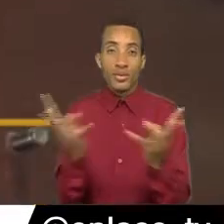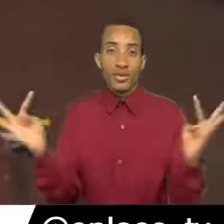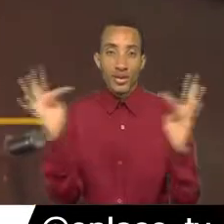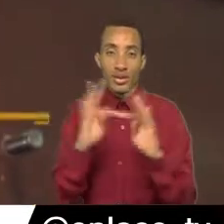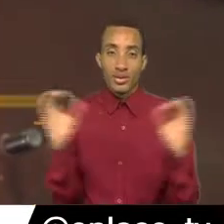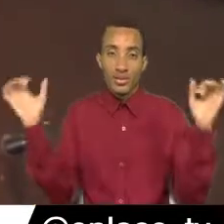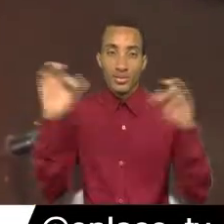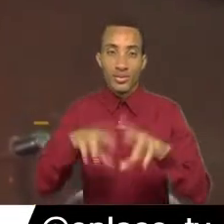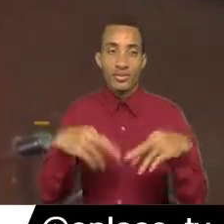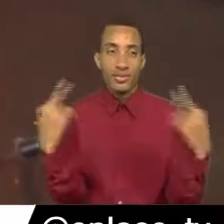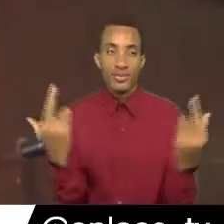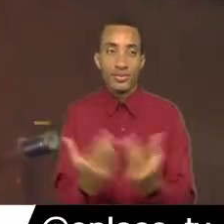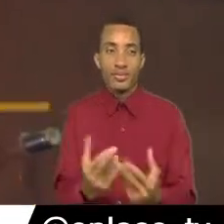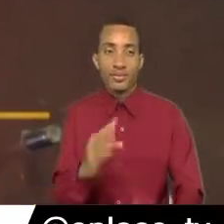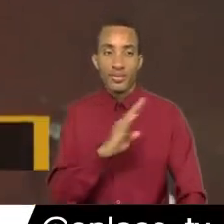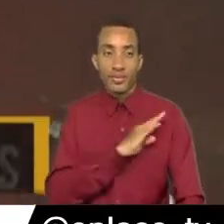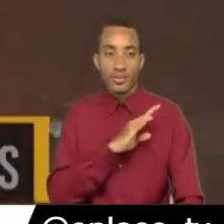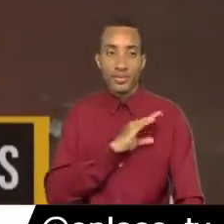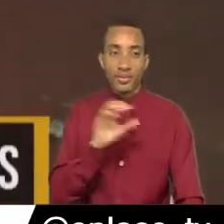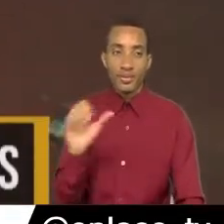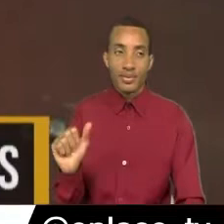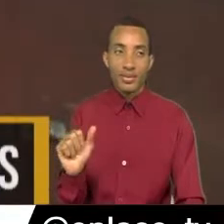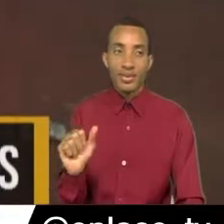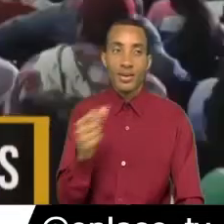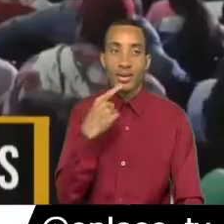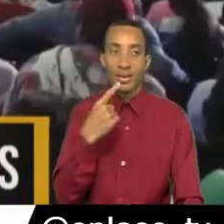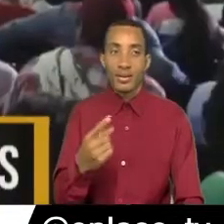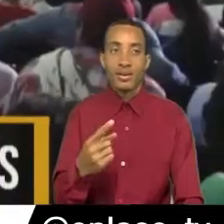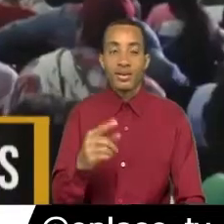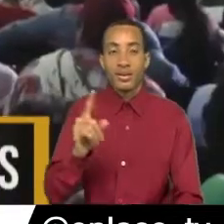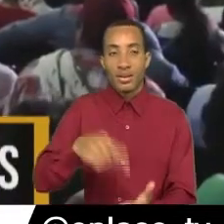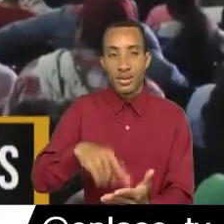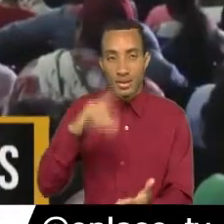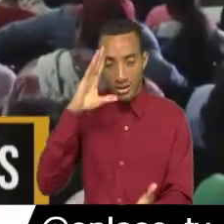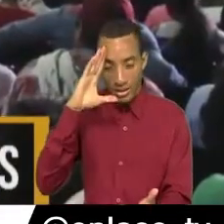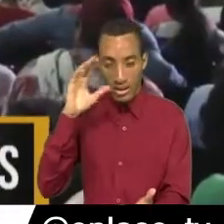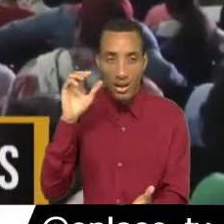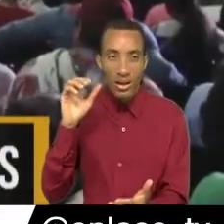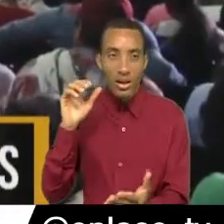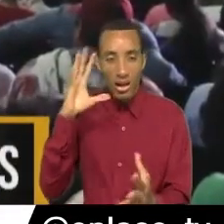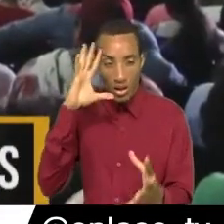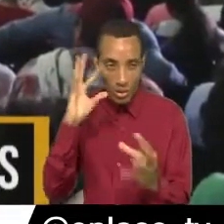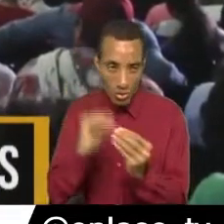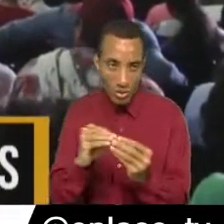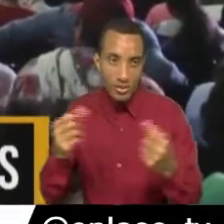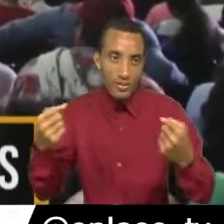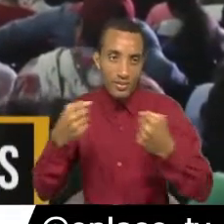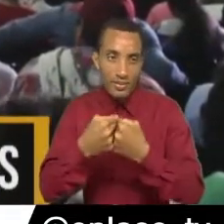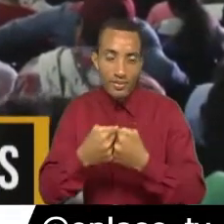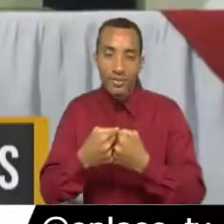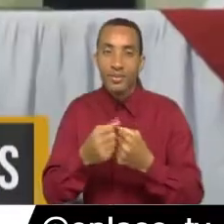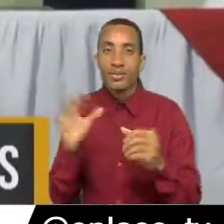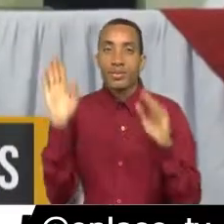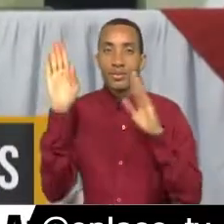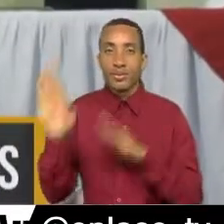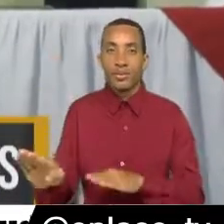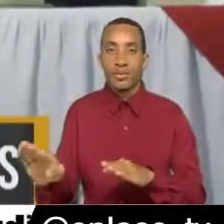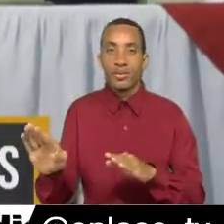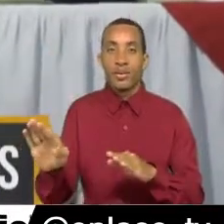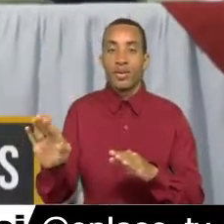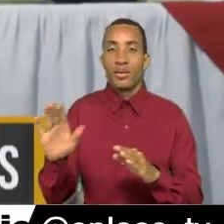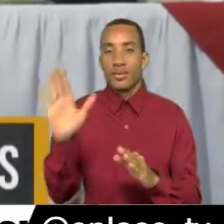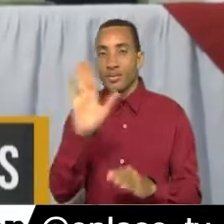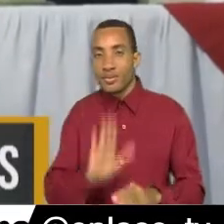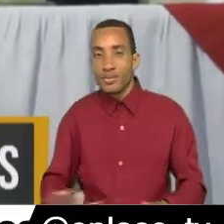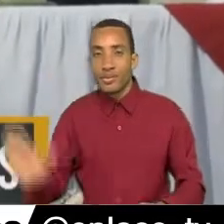alcaldesa Elizabeth Lobo calificó el espacio como la firma de un pacto acordado entre los representantes del departamento, gobierno y comunidad para